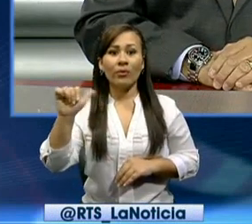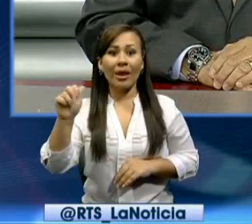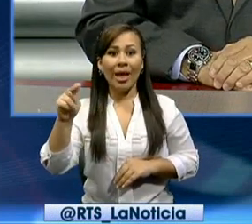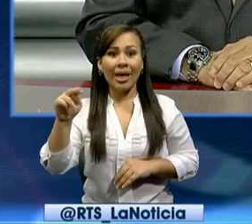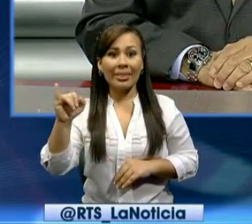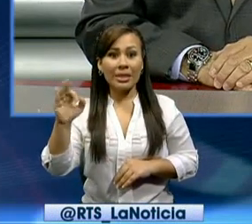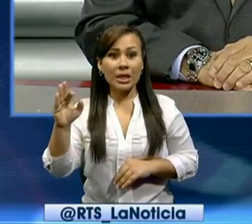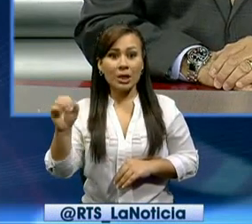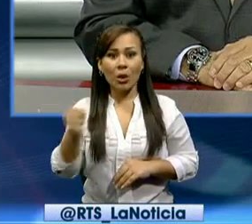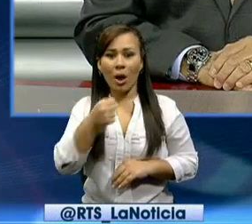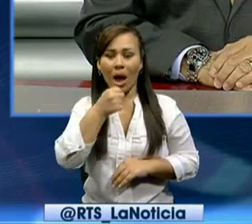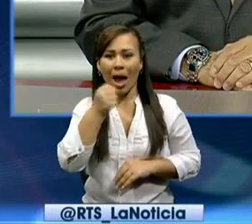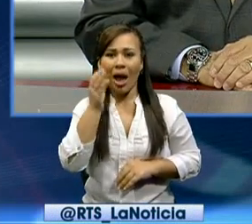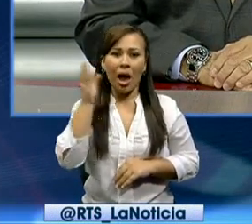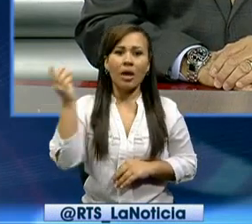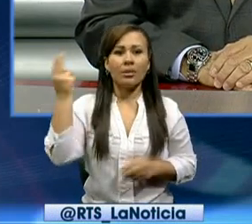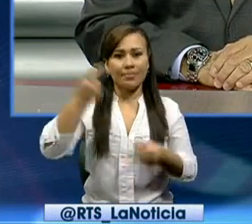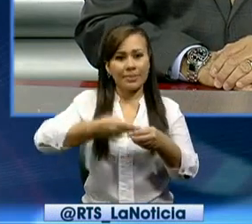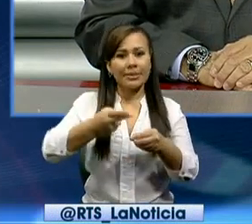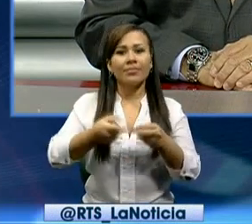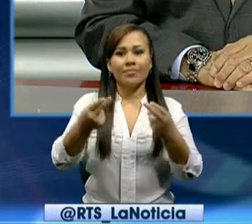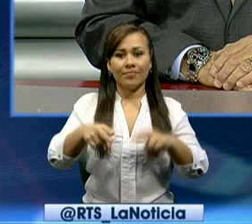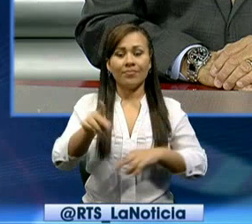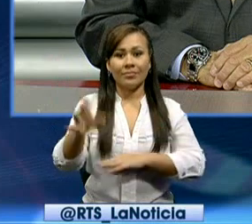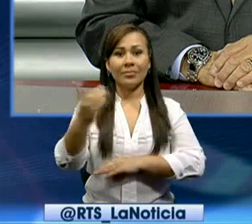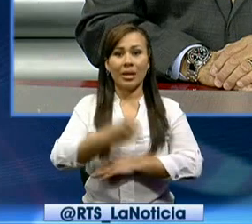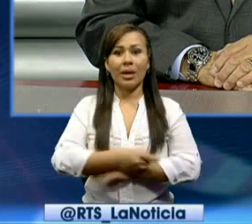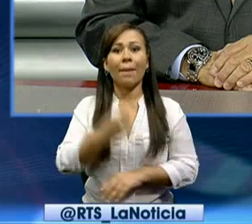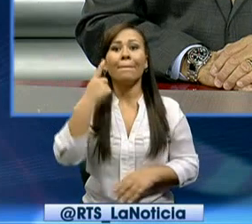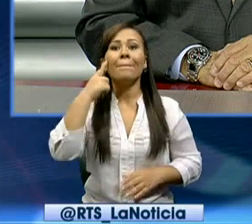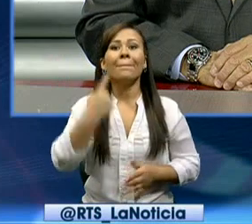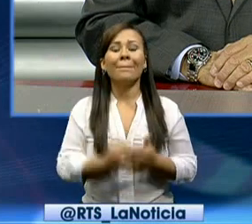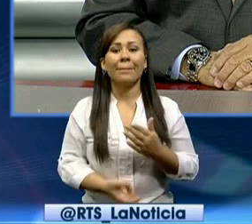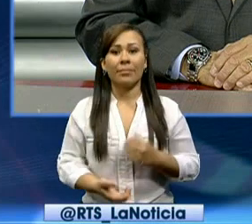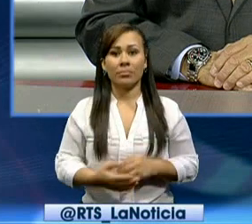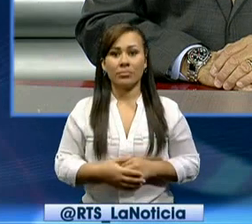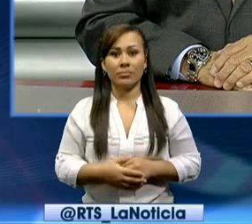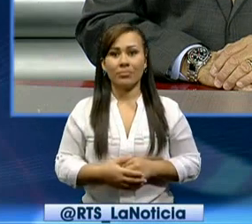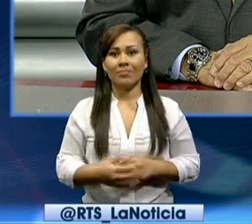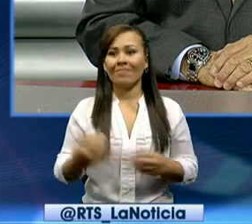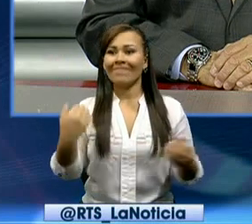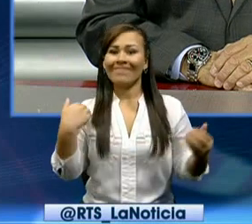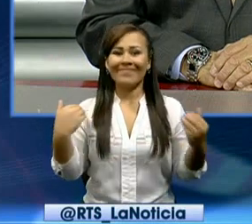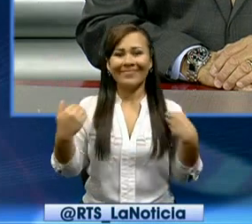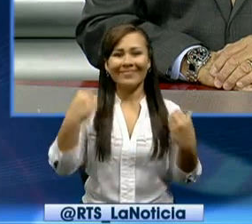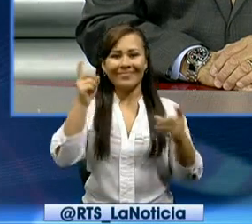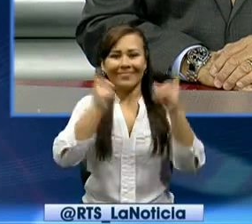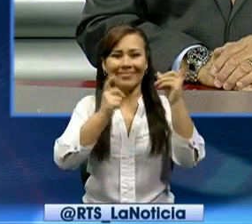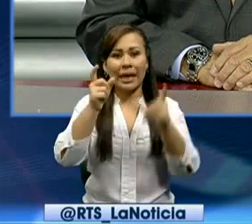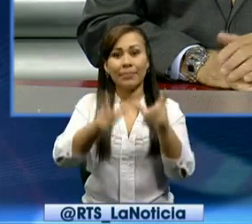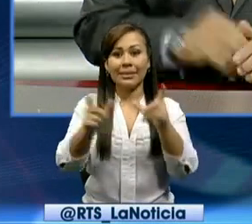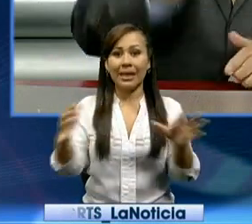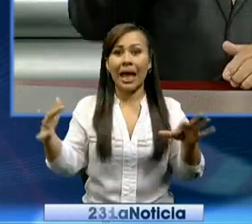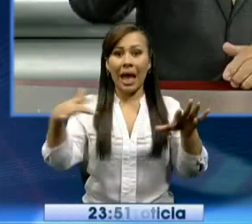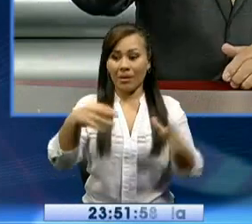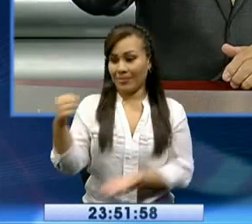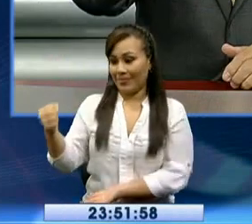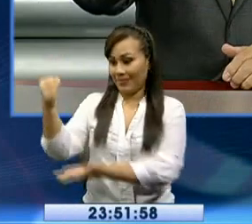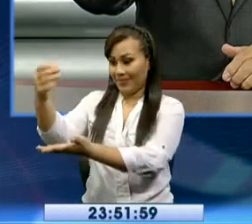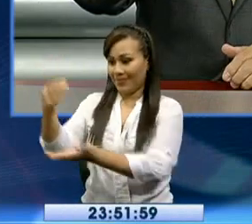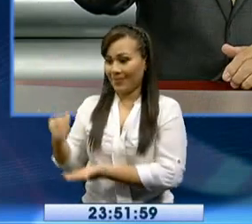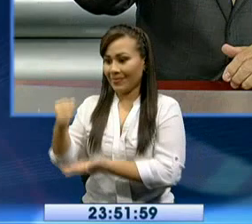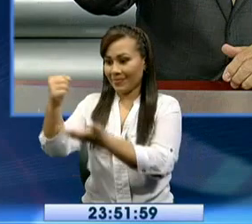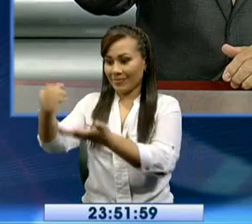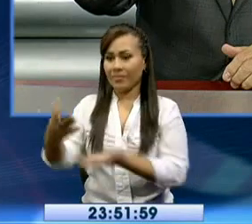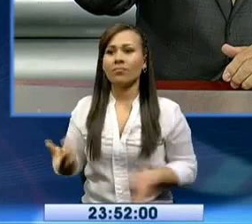dado cita para este día, para de cierta manera, pues, entretener al público y a aquellos que van a ir llevando las donaciones.